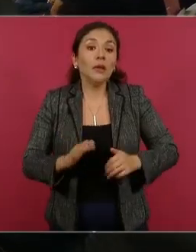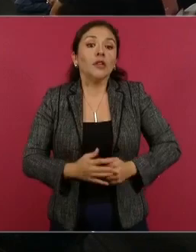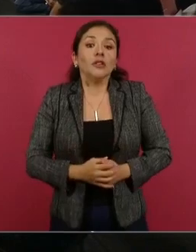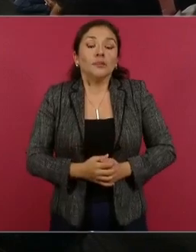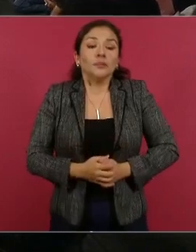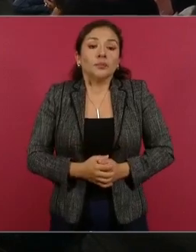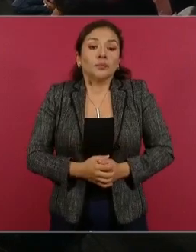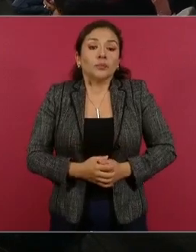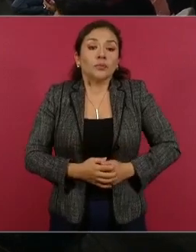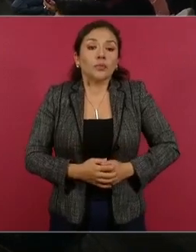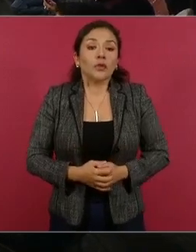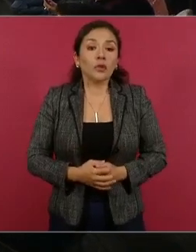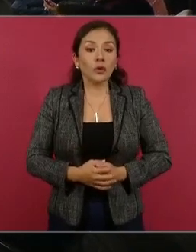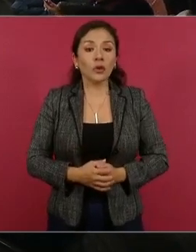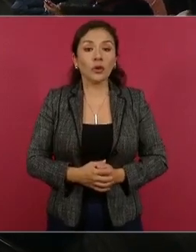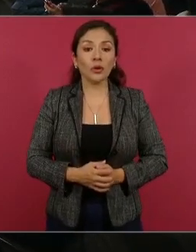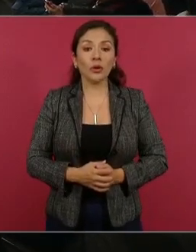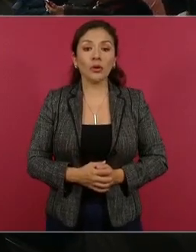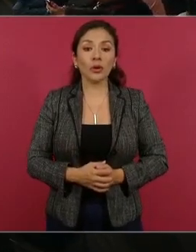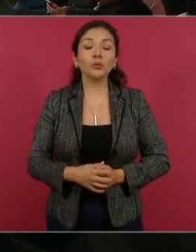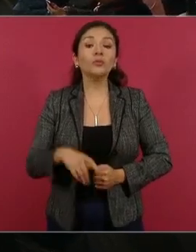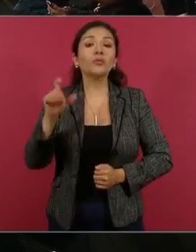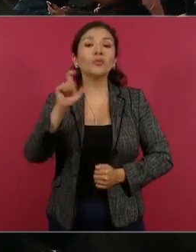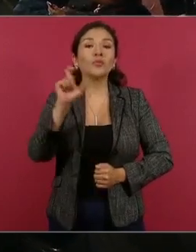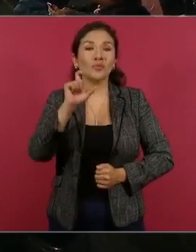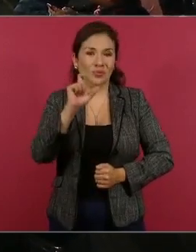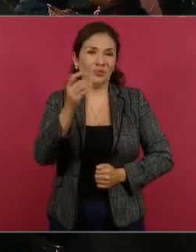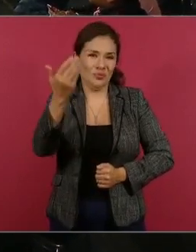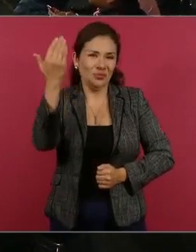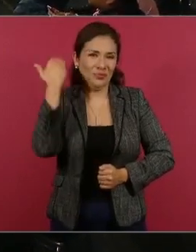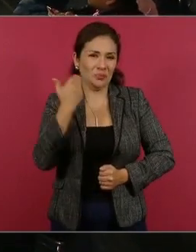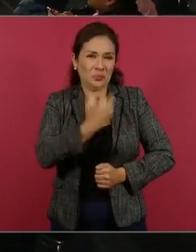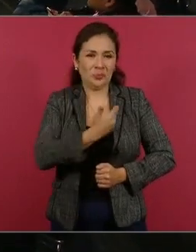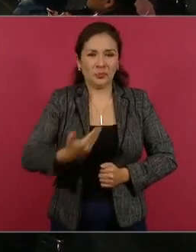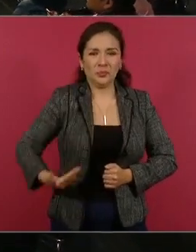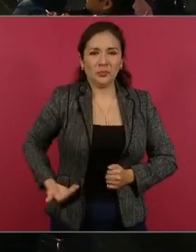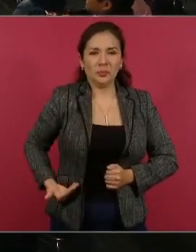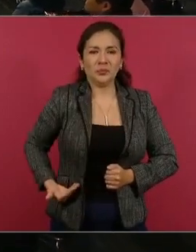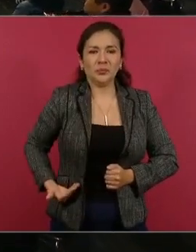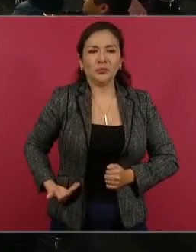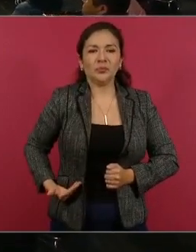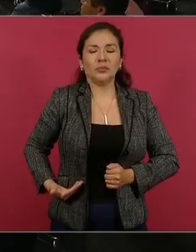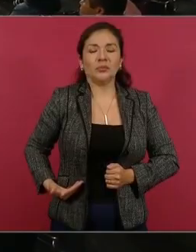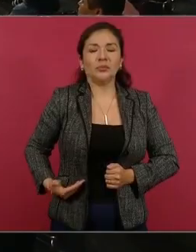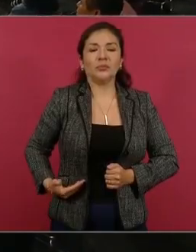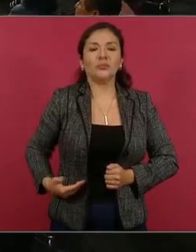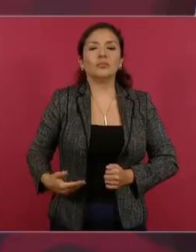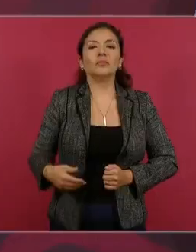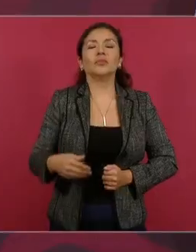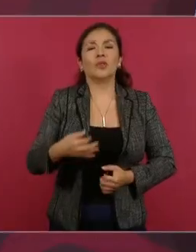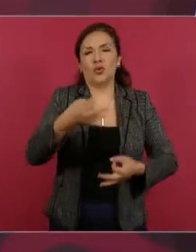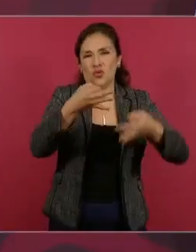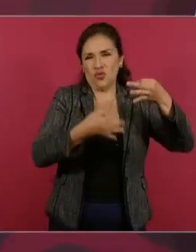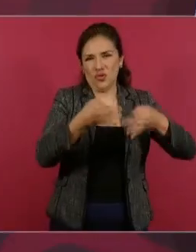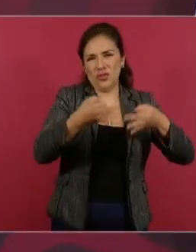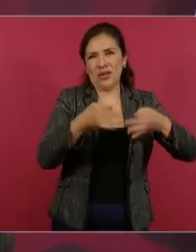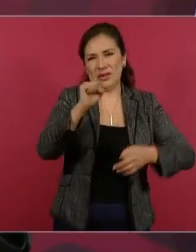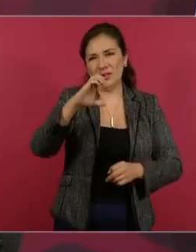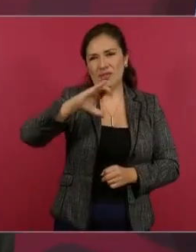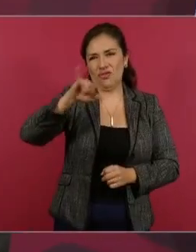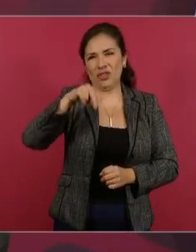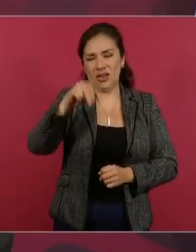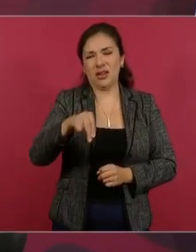cuando estuvo de presidente el ministro Zaldívar,